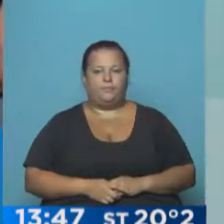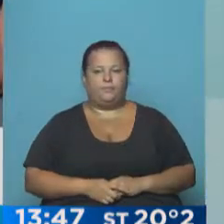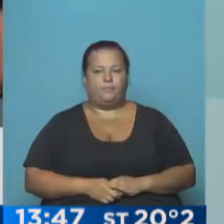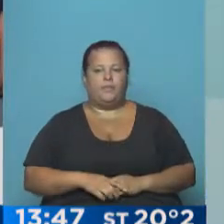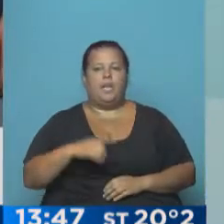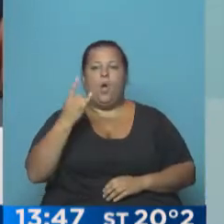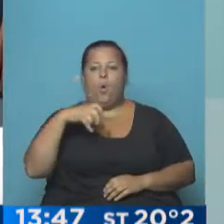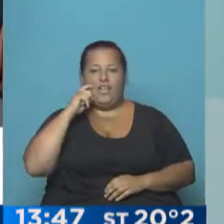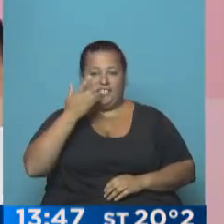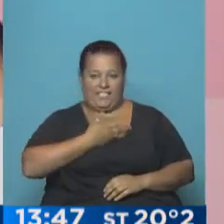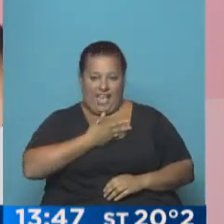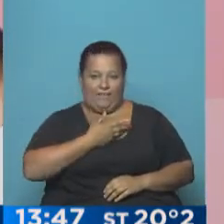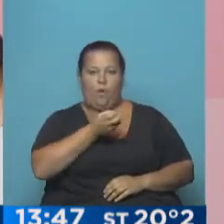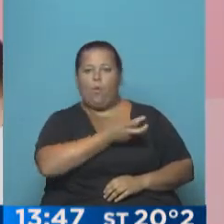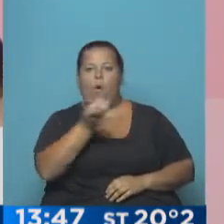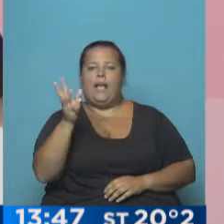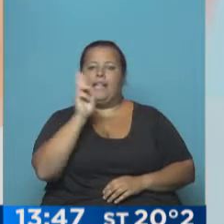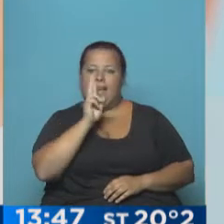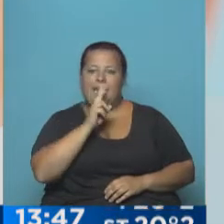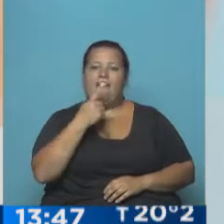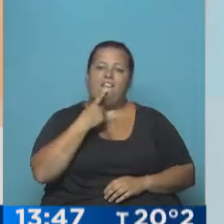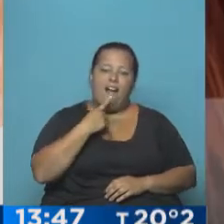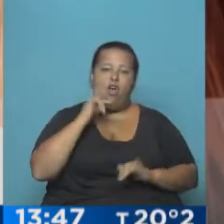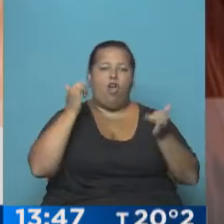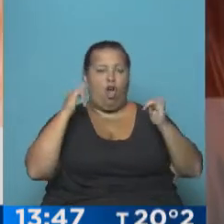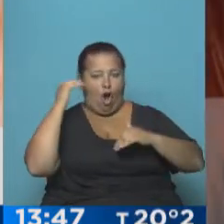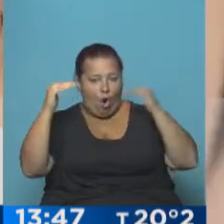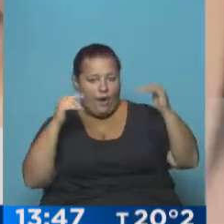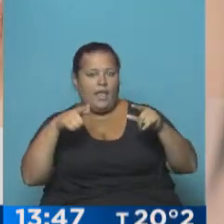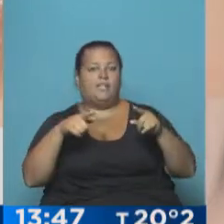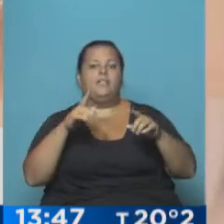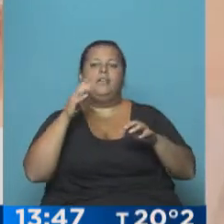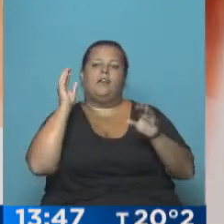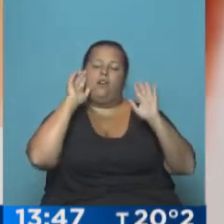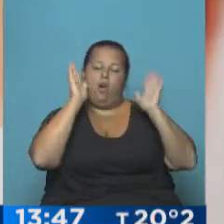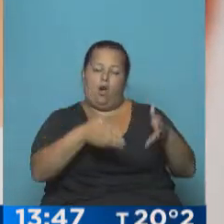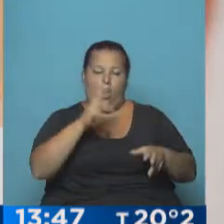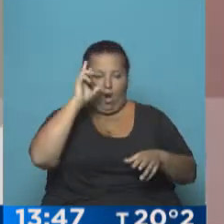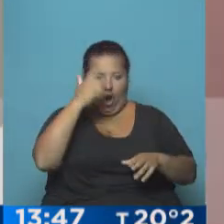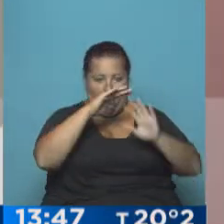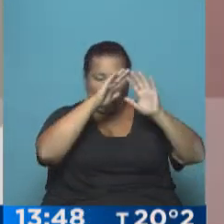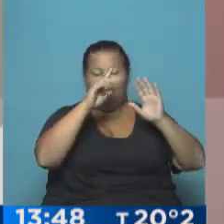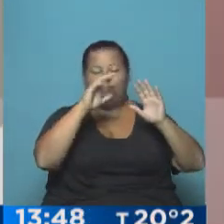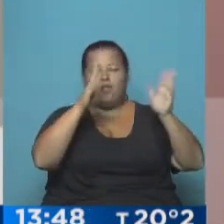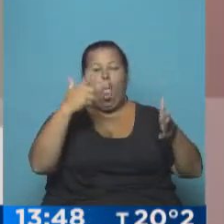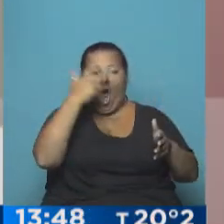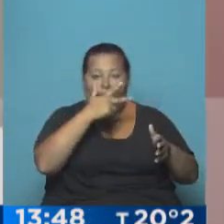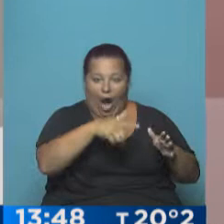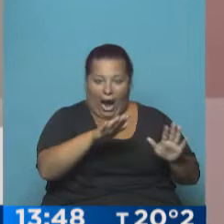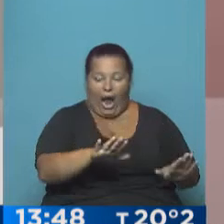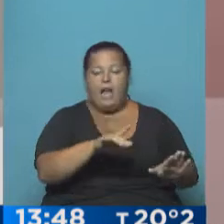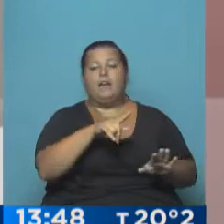Según la UNICEF, la cantidad de niñas, niños y adolescentes alojados en dispositivos